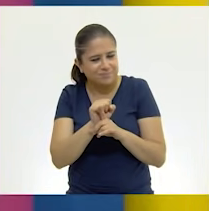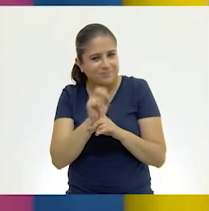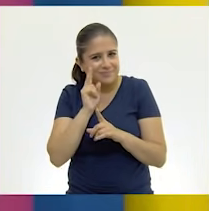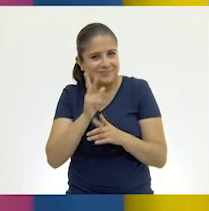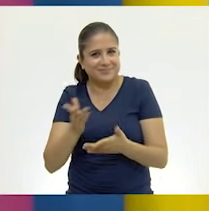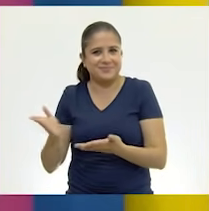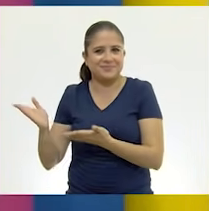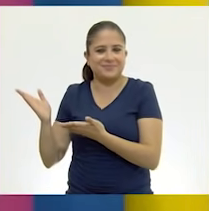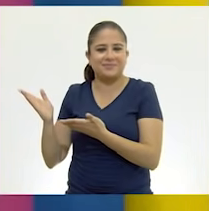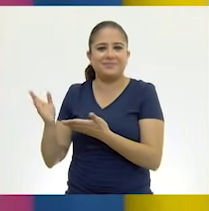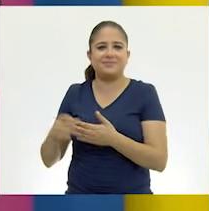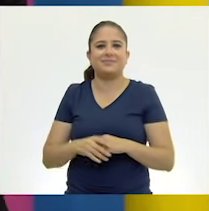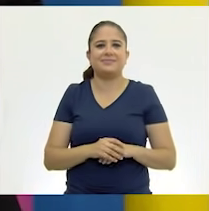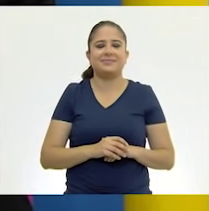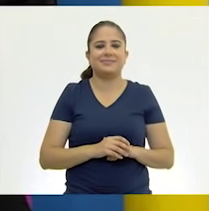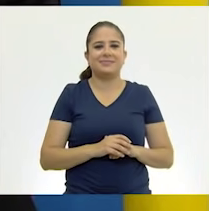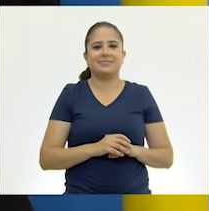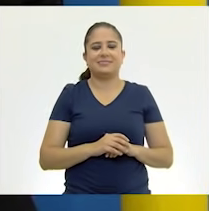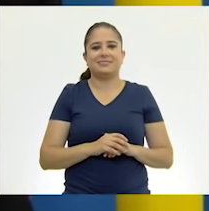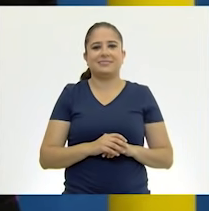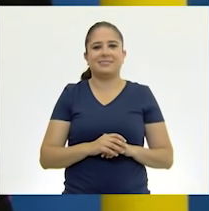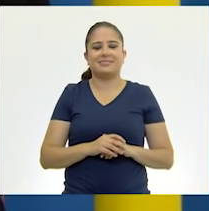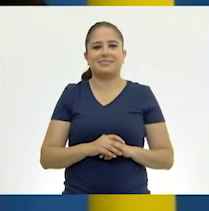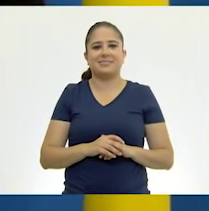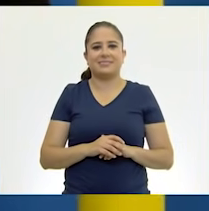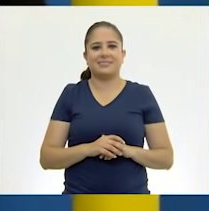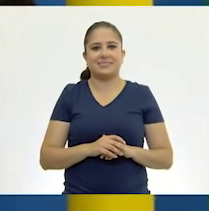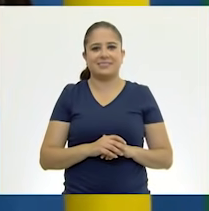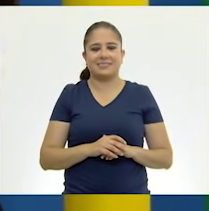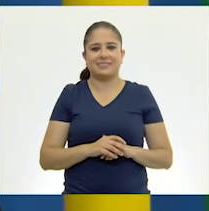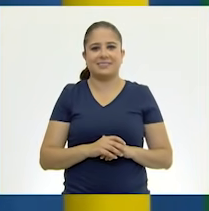sí! Con mucho gusto, maestra. Me encantan los datos.